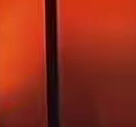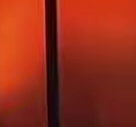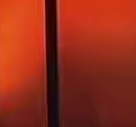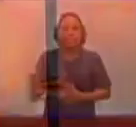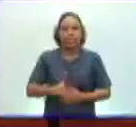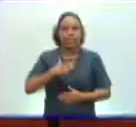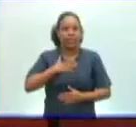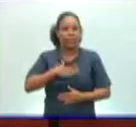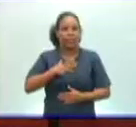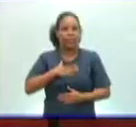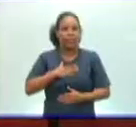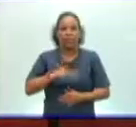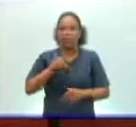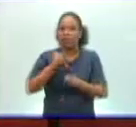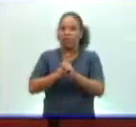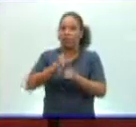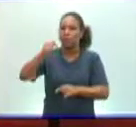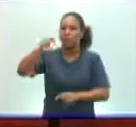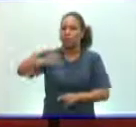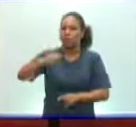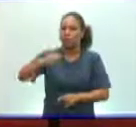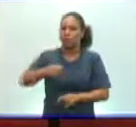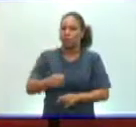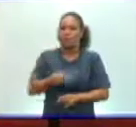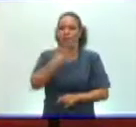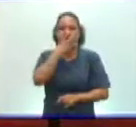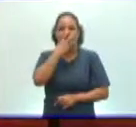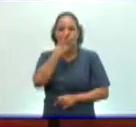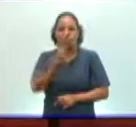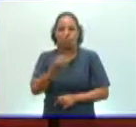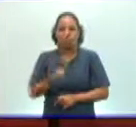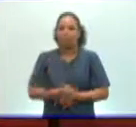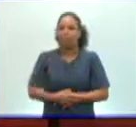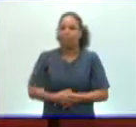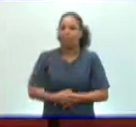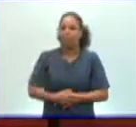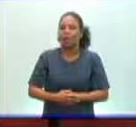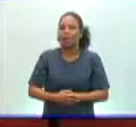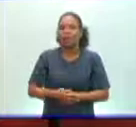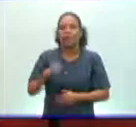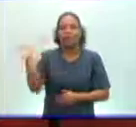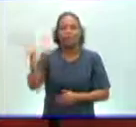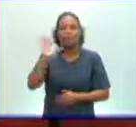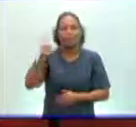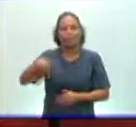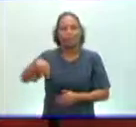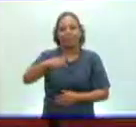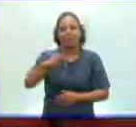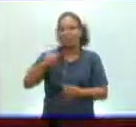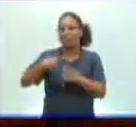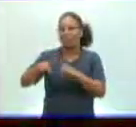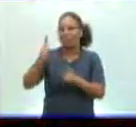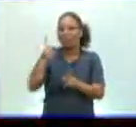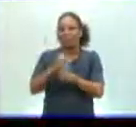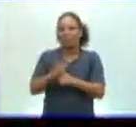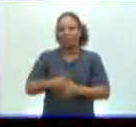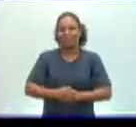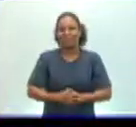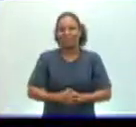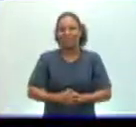Espero que el encuentro de hoy haya sido fructífero. Me despido de ustedes hasta una próxima ocasión.